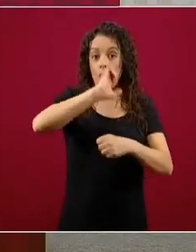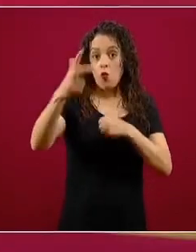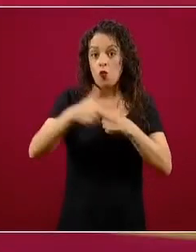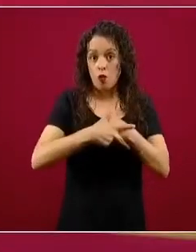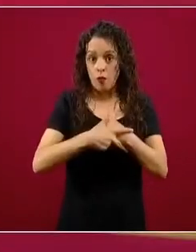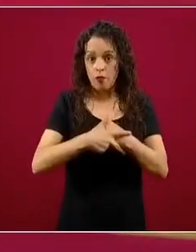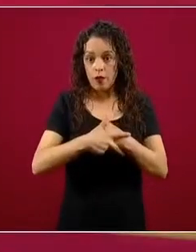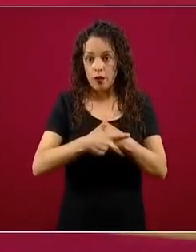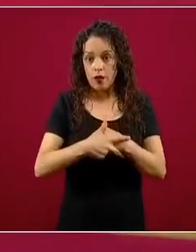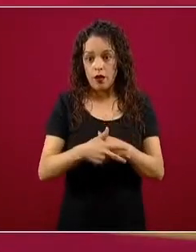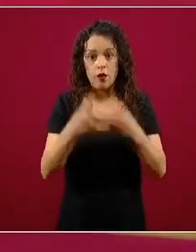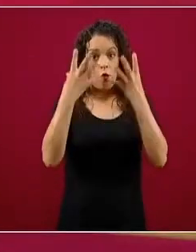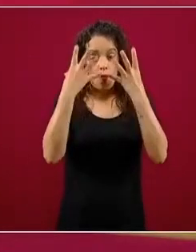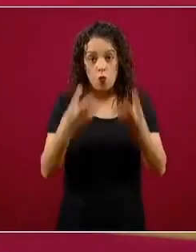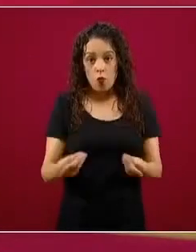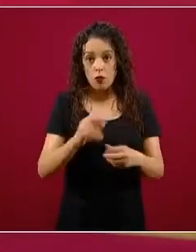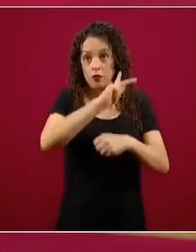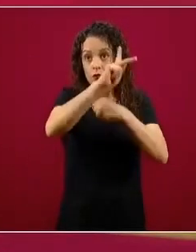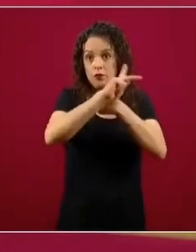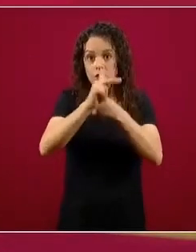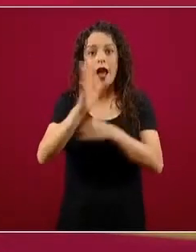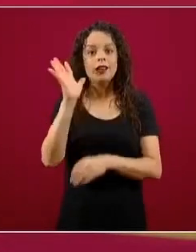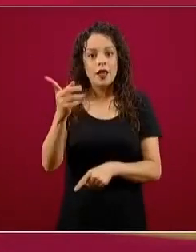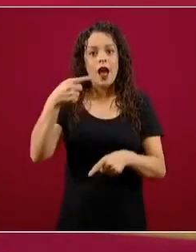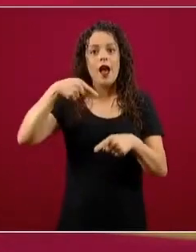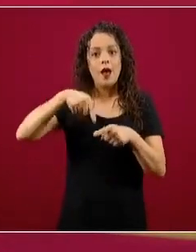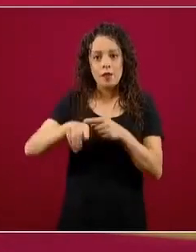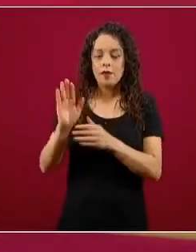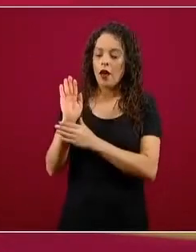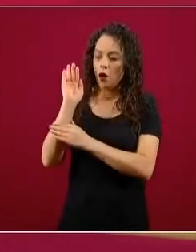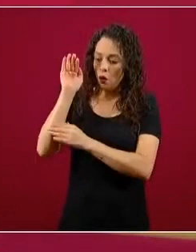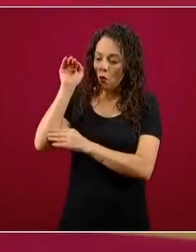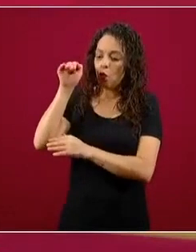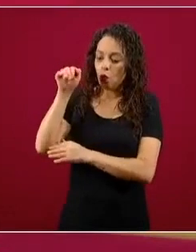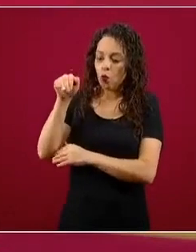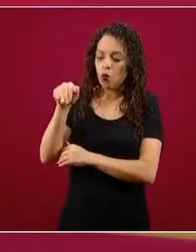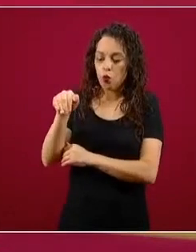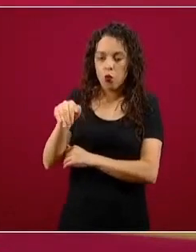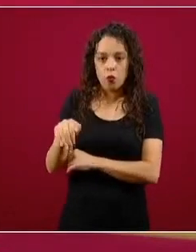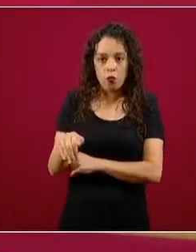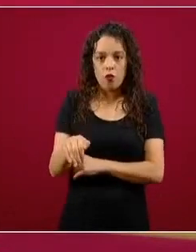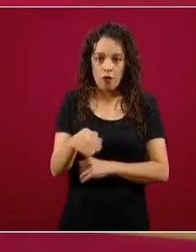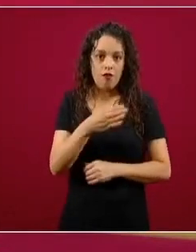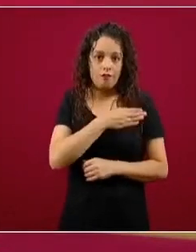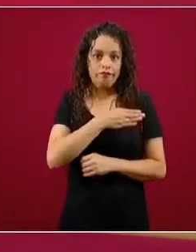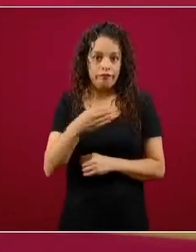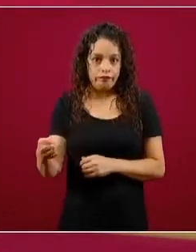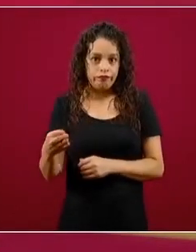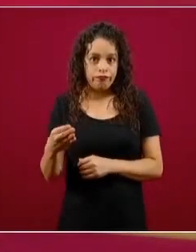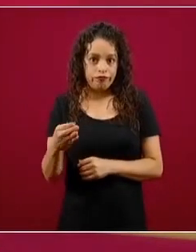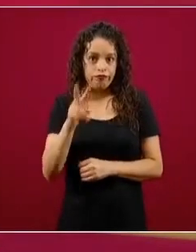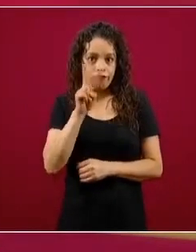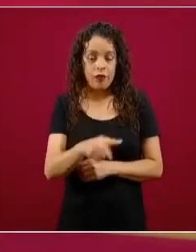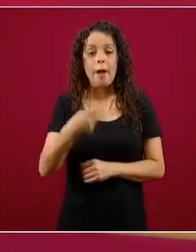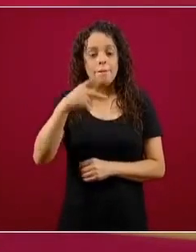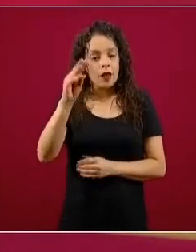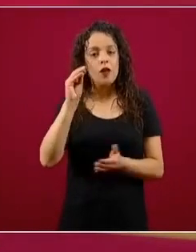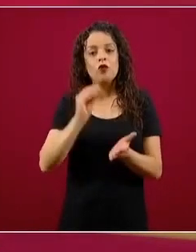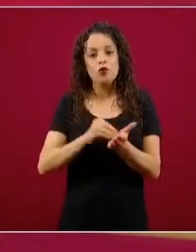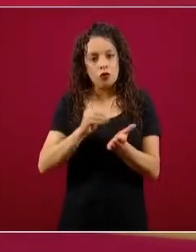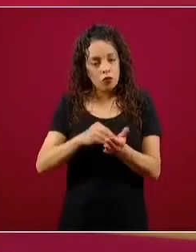varios de los países europeos occidentales ya tienen un descenso sostenido y muy bueno, pero siguen teniendo casos, siguen